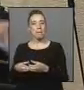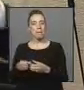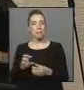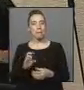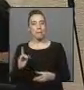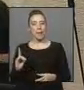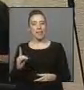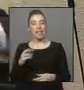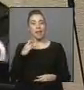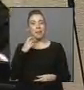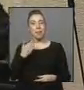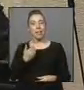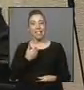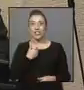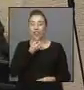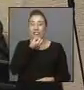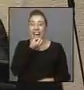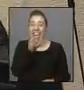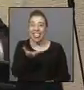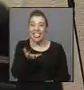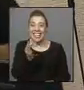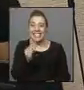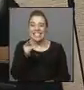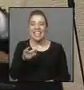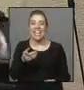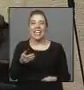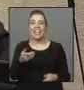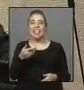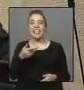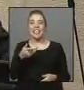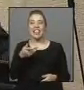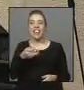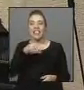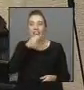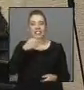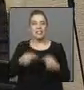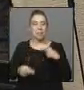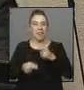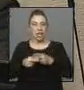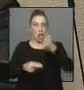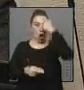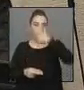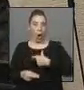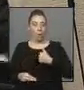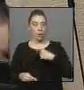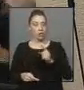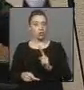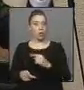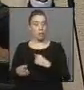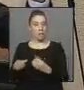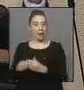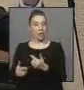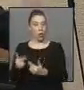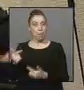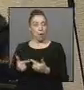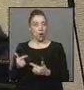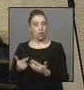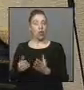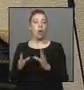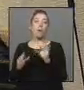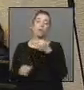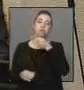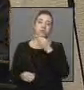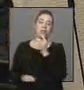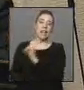Democracia porque yo le iba a decir que iba a hablar en mi nombre propio y no el de mi bancada, que es como hablamos cada uno de